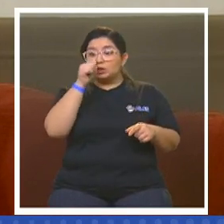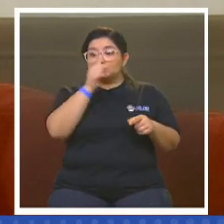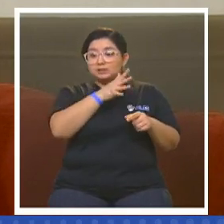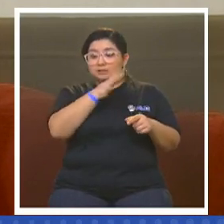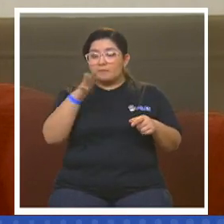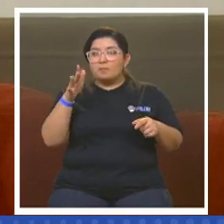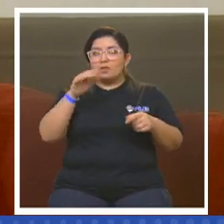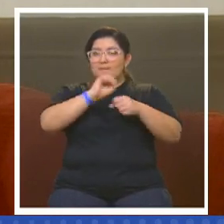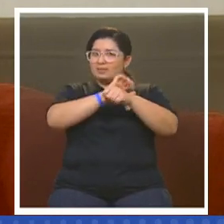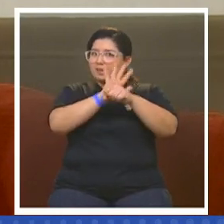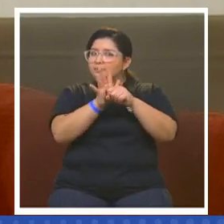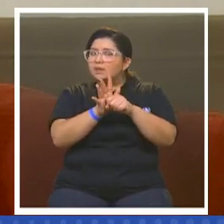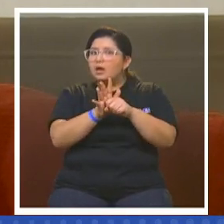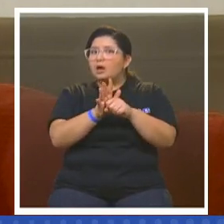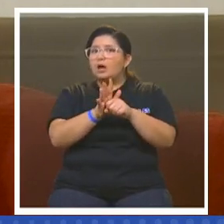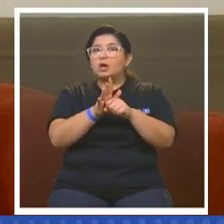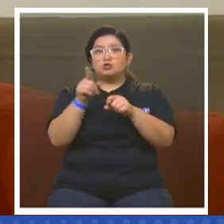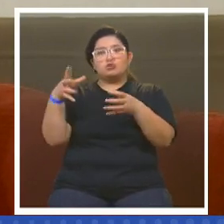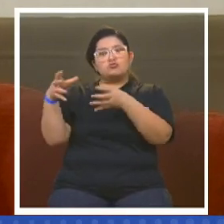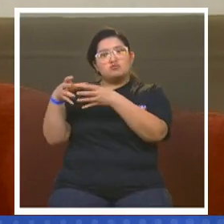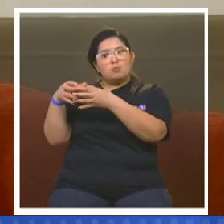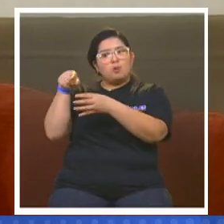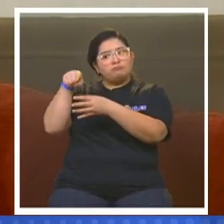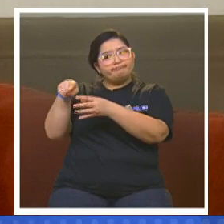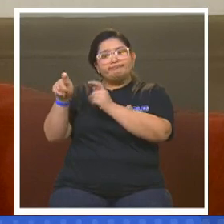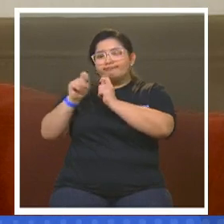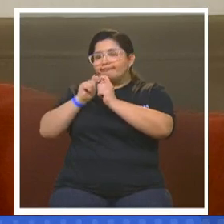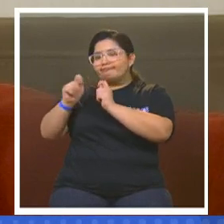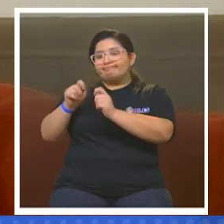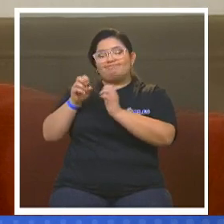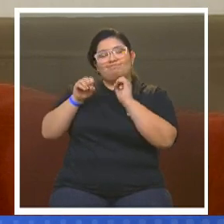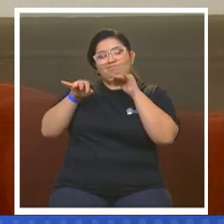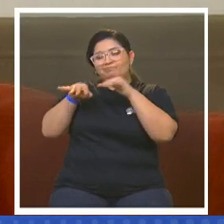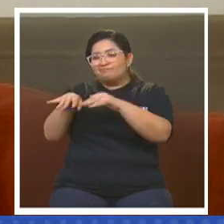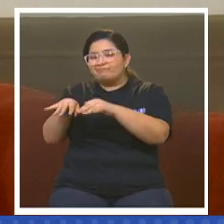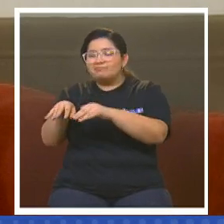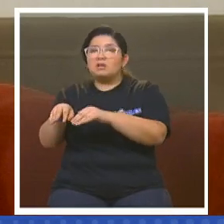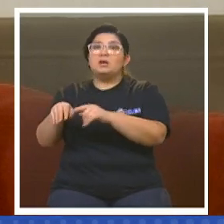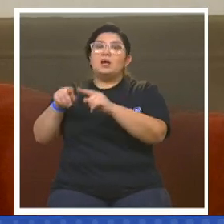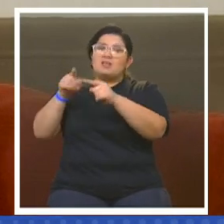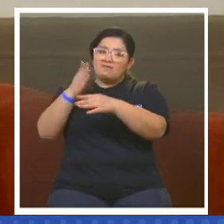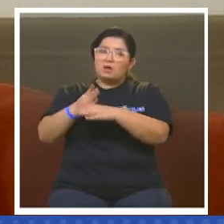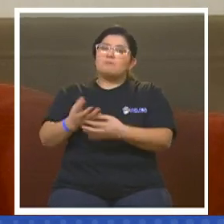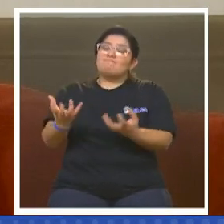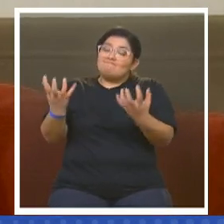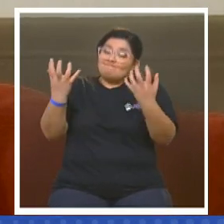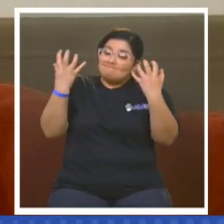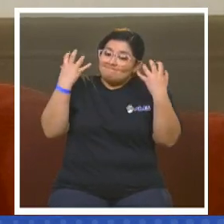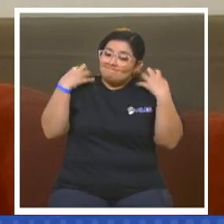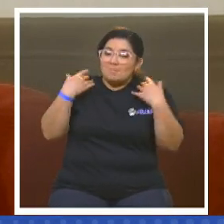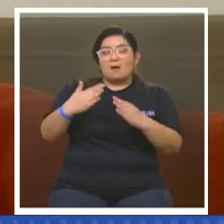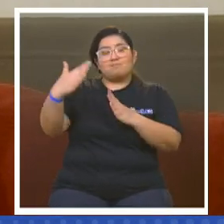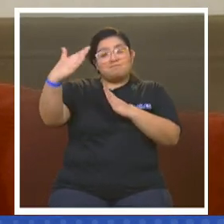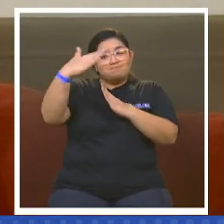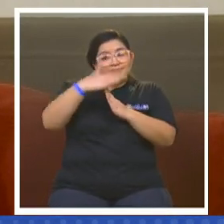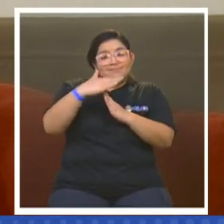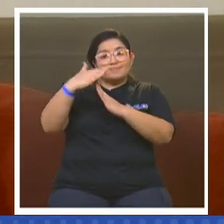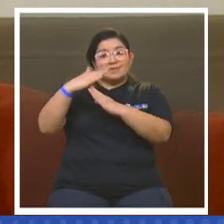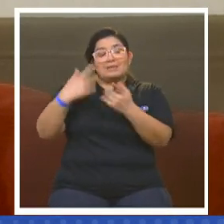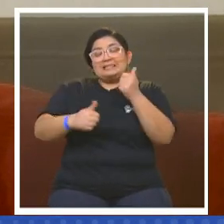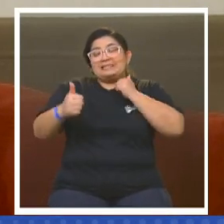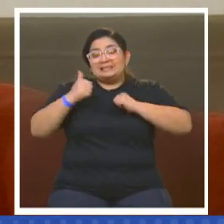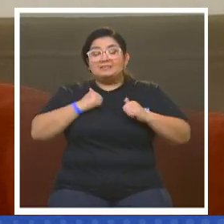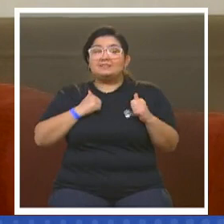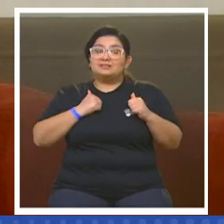de pandemia son uno de los grupos más afectados y que han debido asumir mayores restricciones y